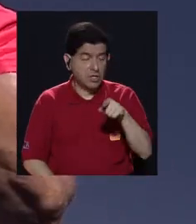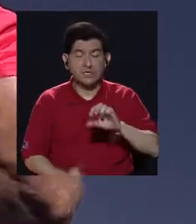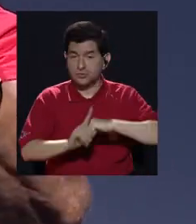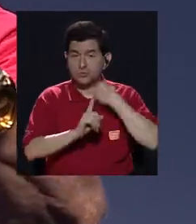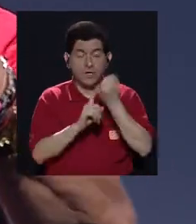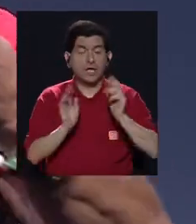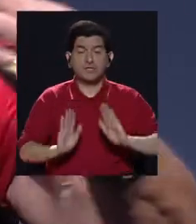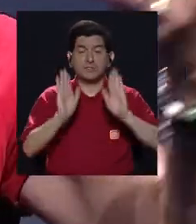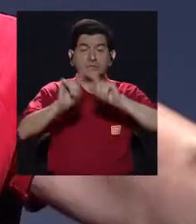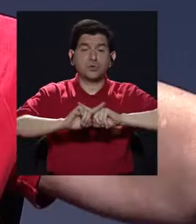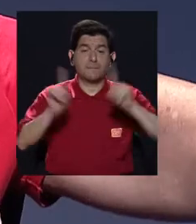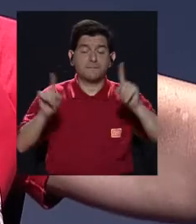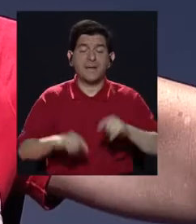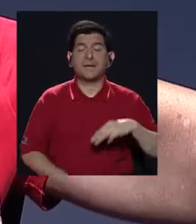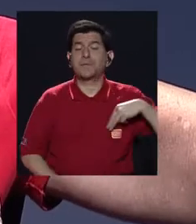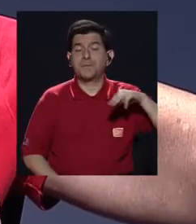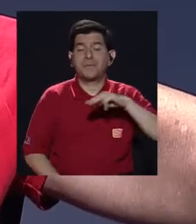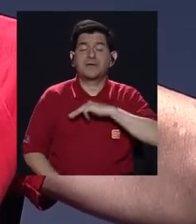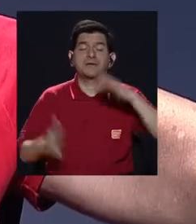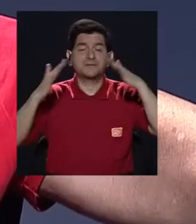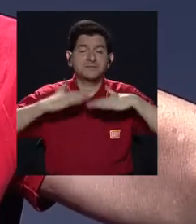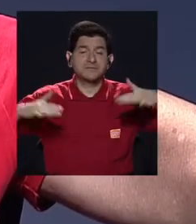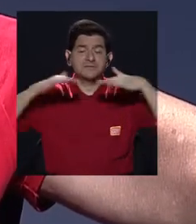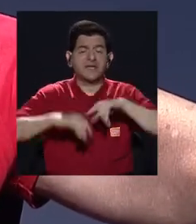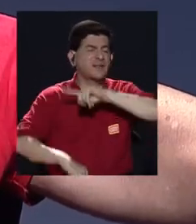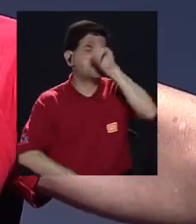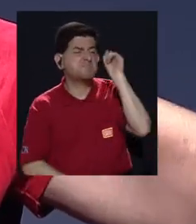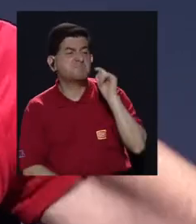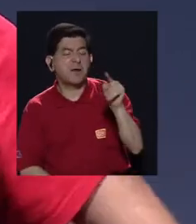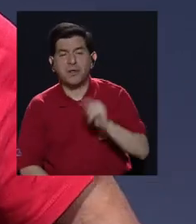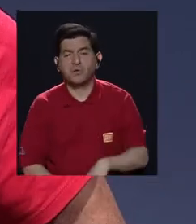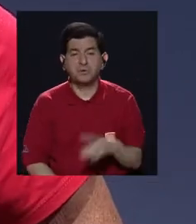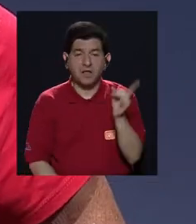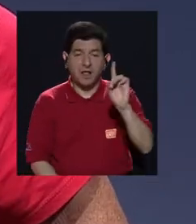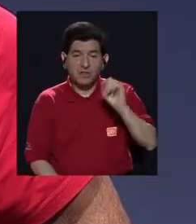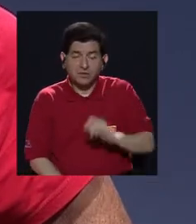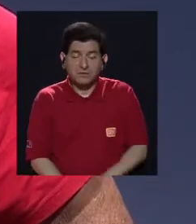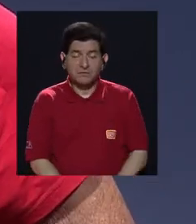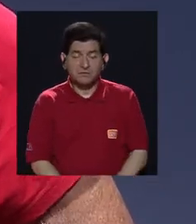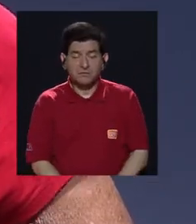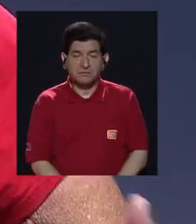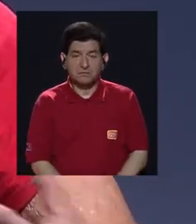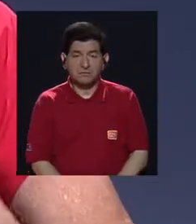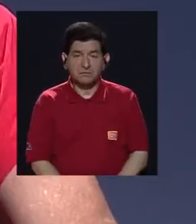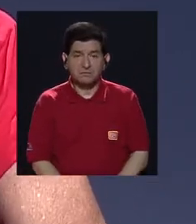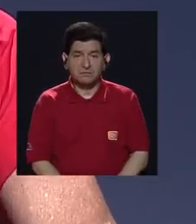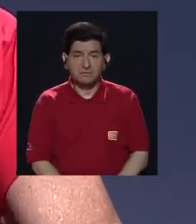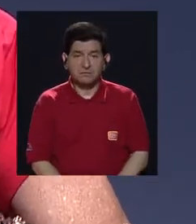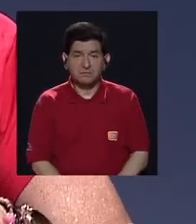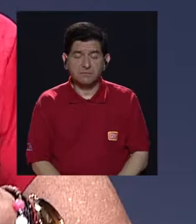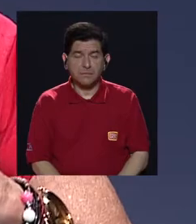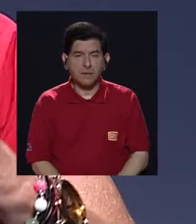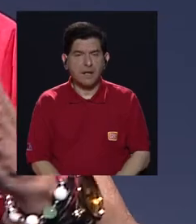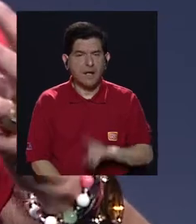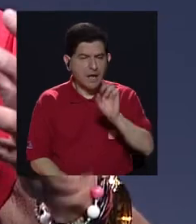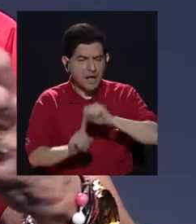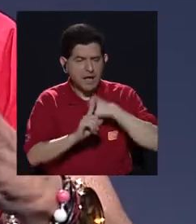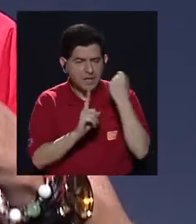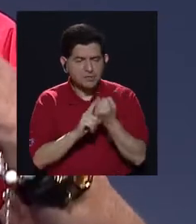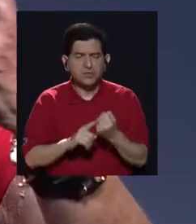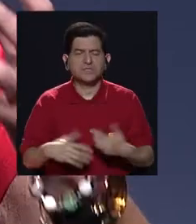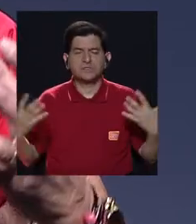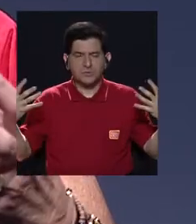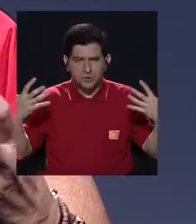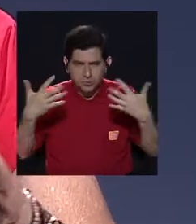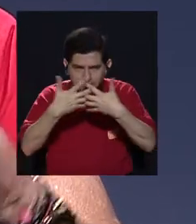maravilloso pero el ministerio de ambiente vaya pregunté a dónde está entonces tiene que ser una cuestión